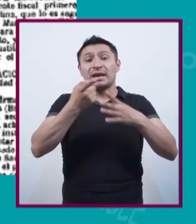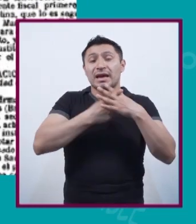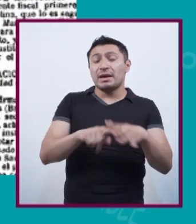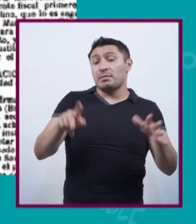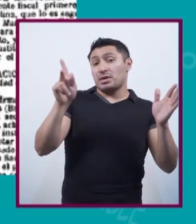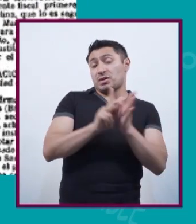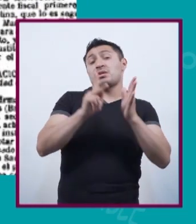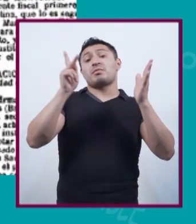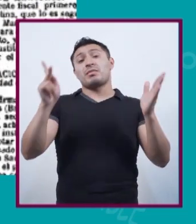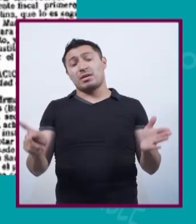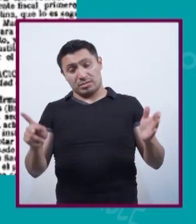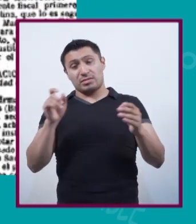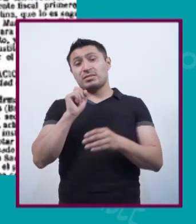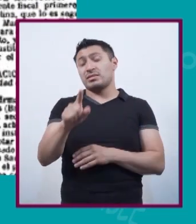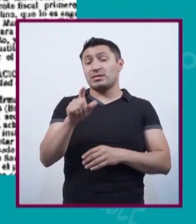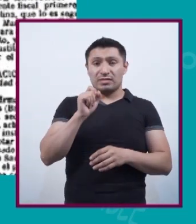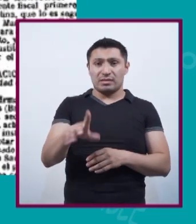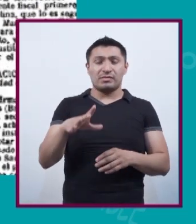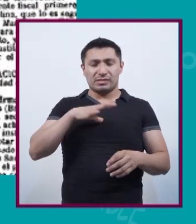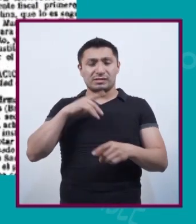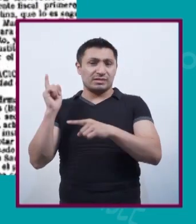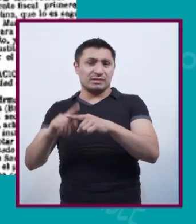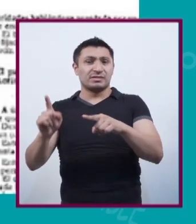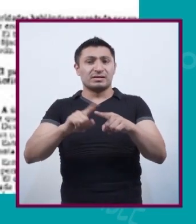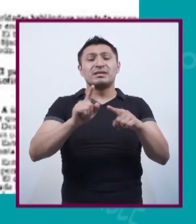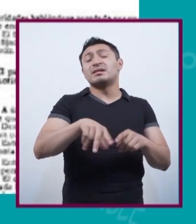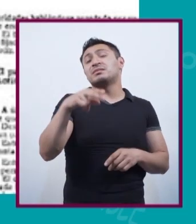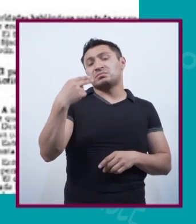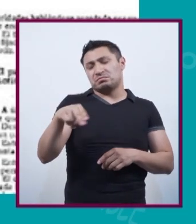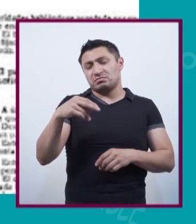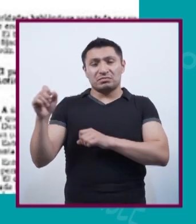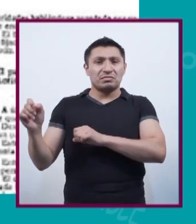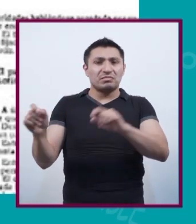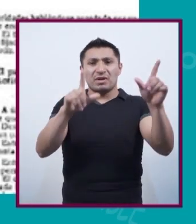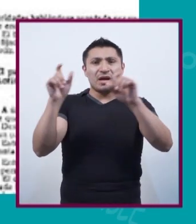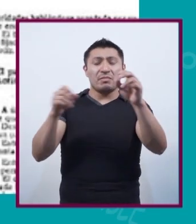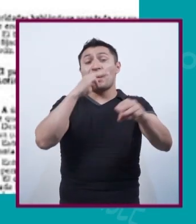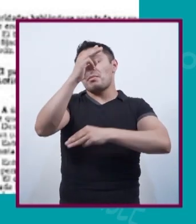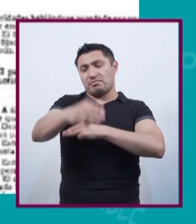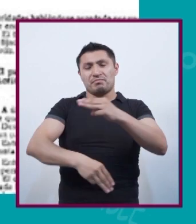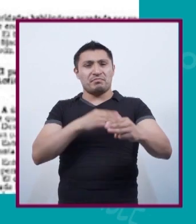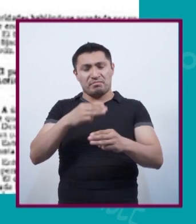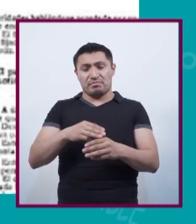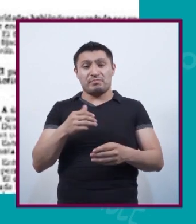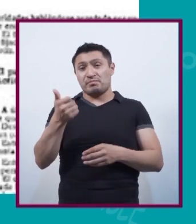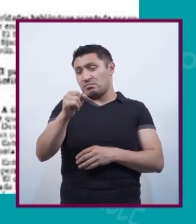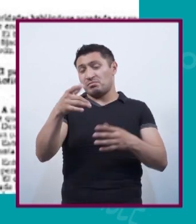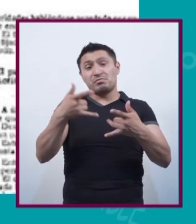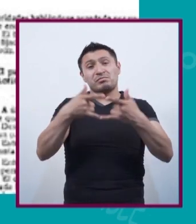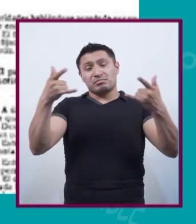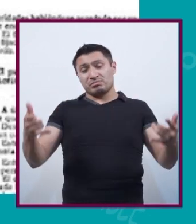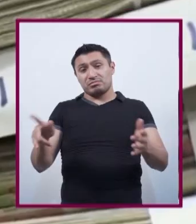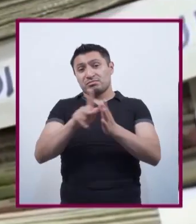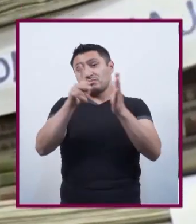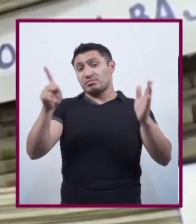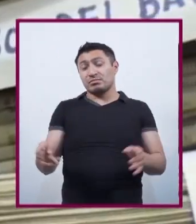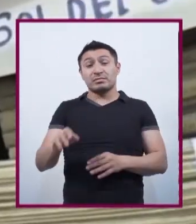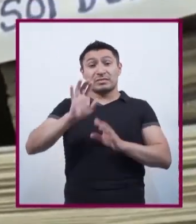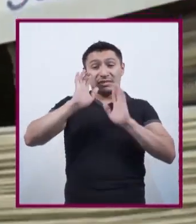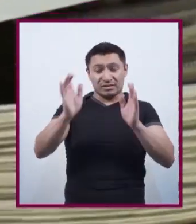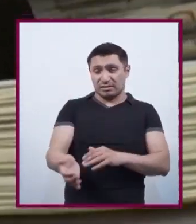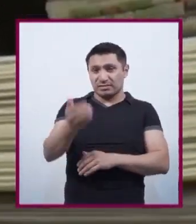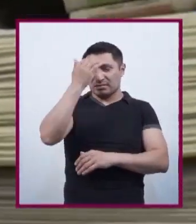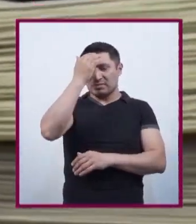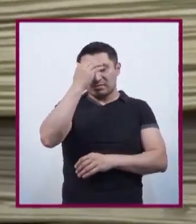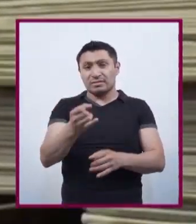y demás obras periódicas que, con distintos nombres, se publican en todo el mundo. Una vez que se tomó conciencia de la